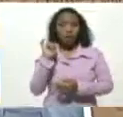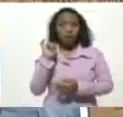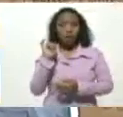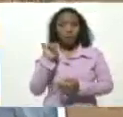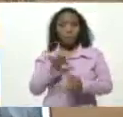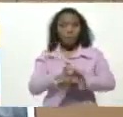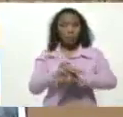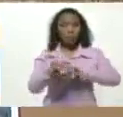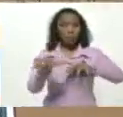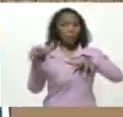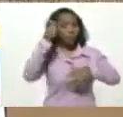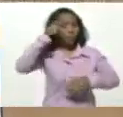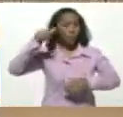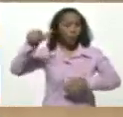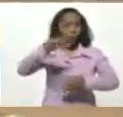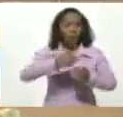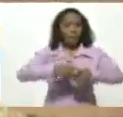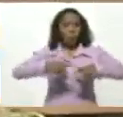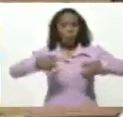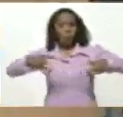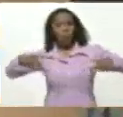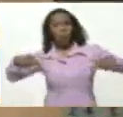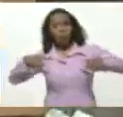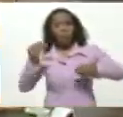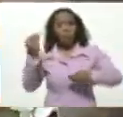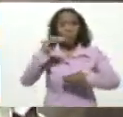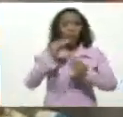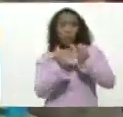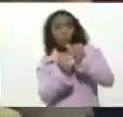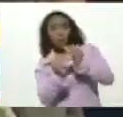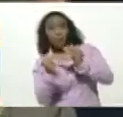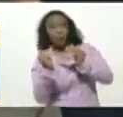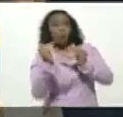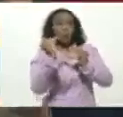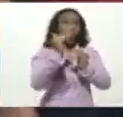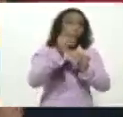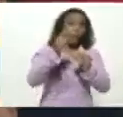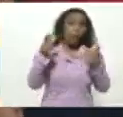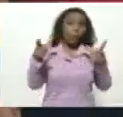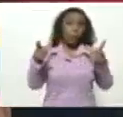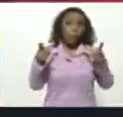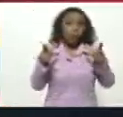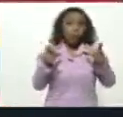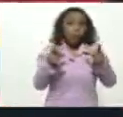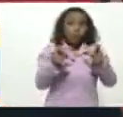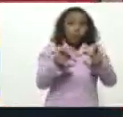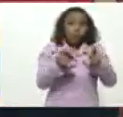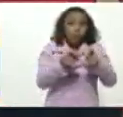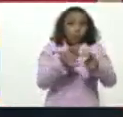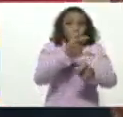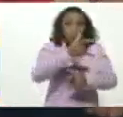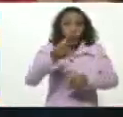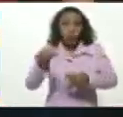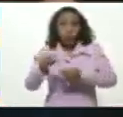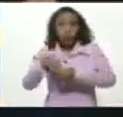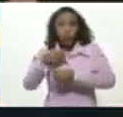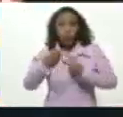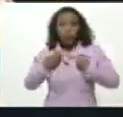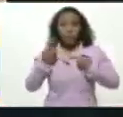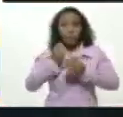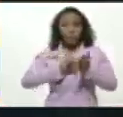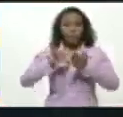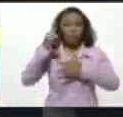mayor cantidad de población. Y después, mientras más alto, menos cantidad de población, pero con mayores potencialidades a la